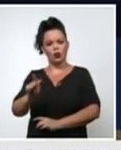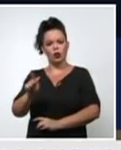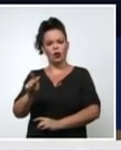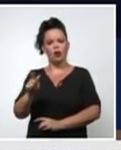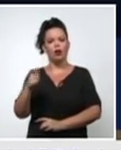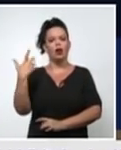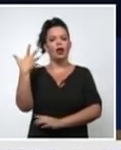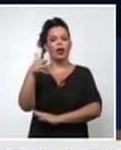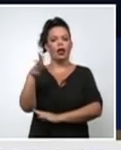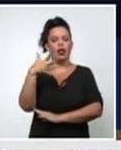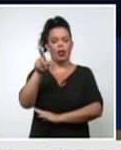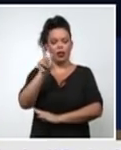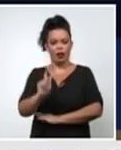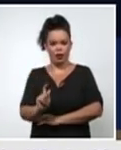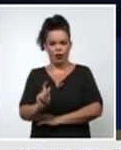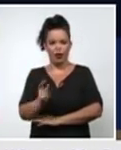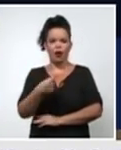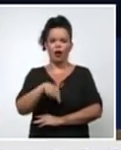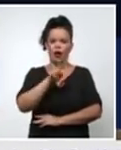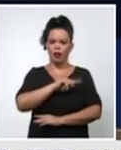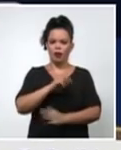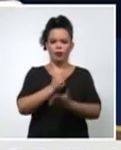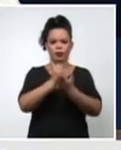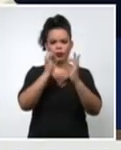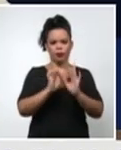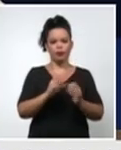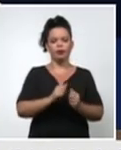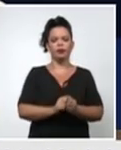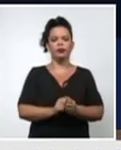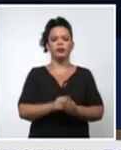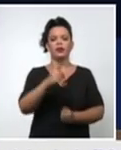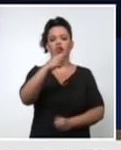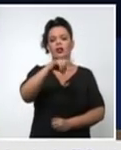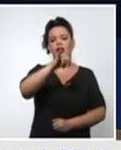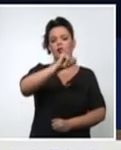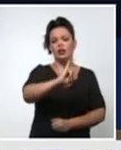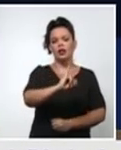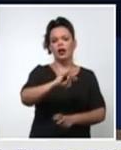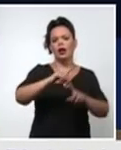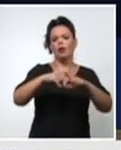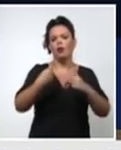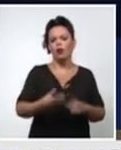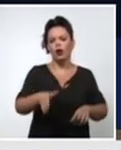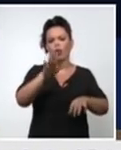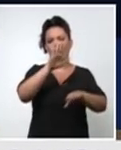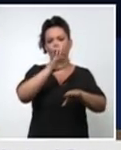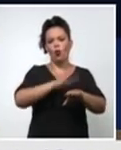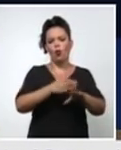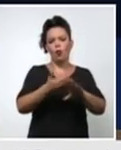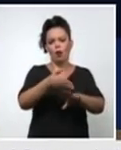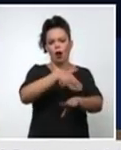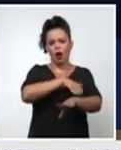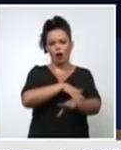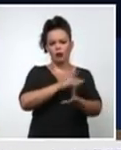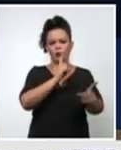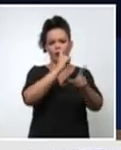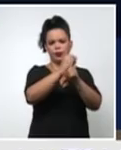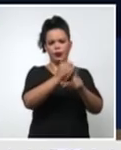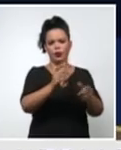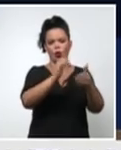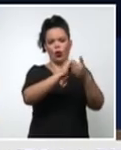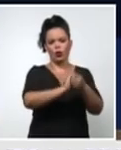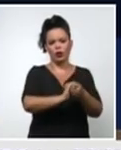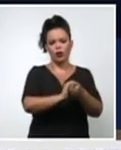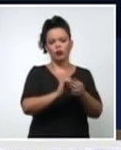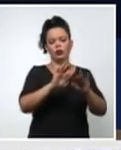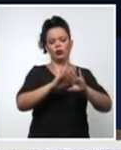ayer. 16 casos fueron contactos de casos confirmados, y de esta forma ya se acumulan